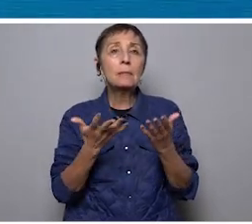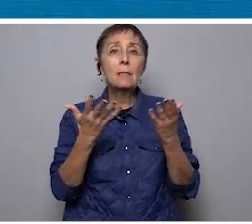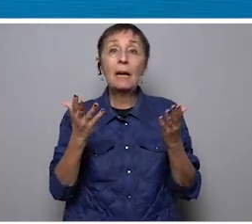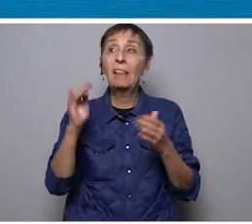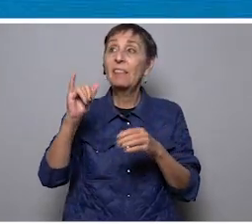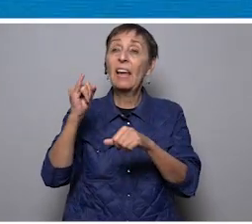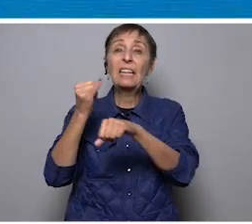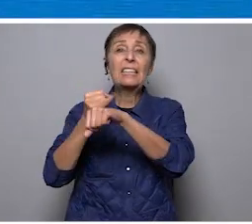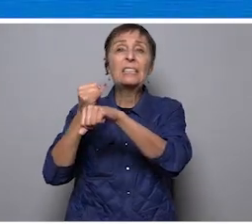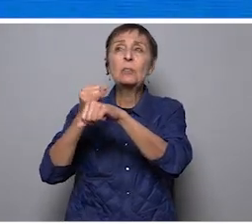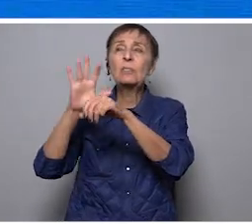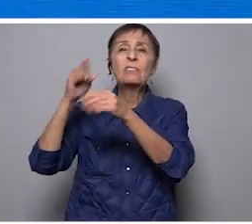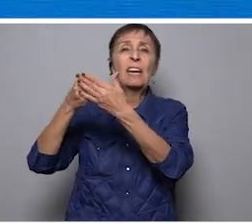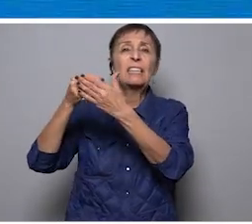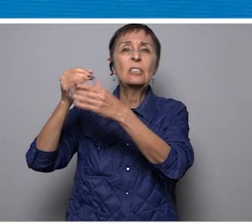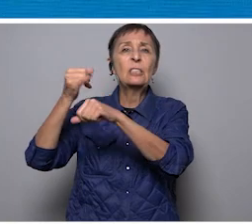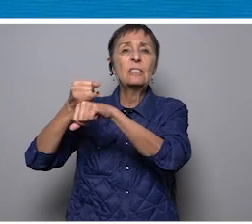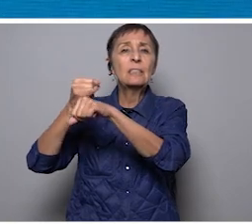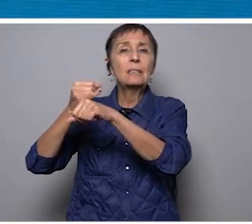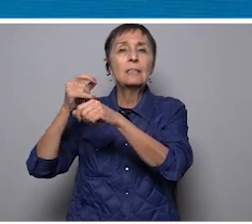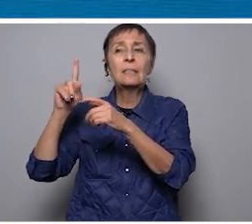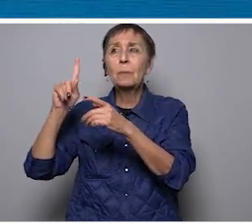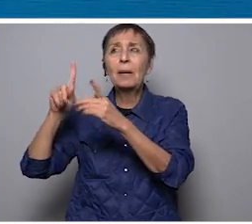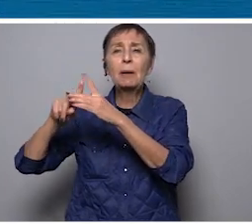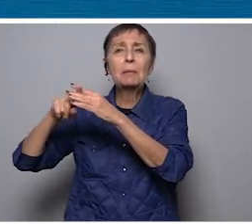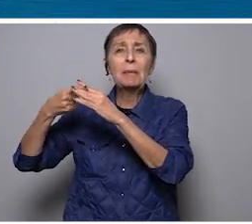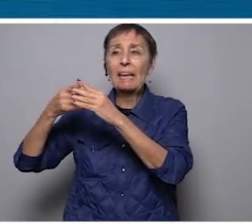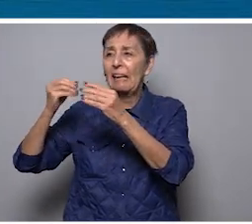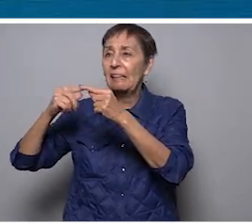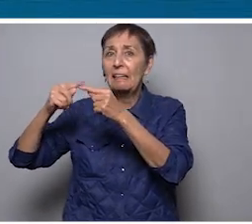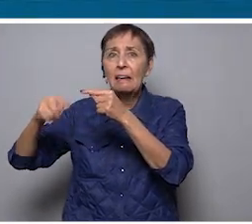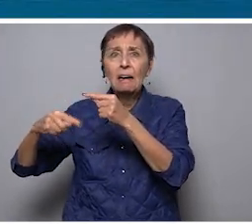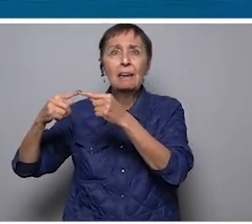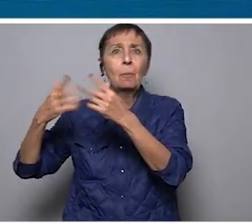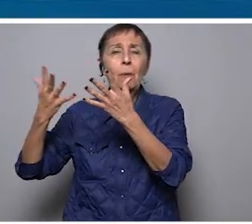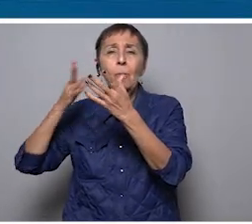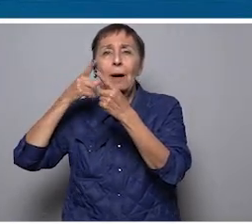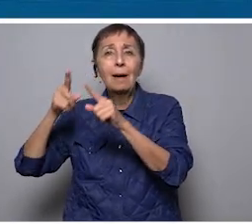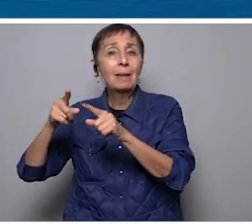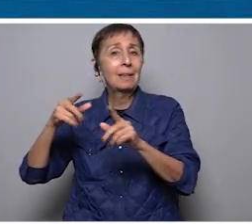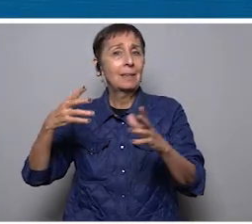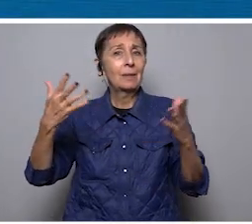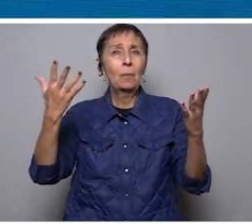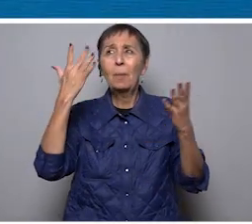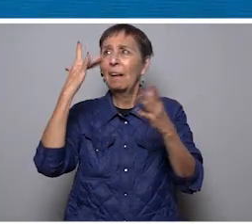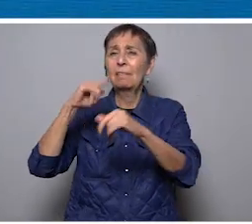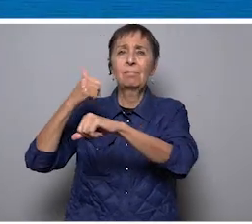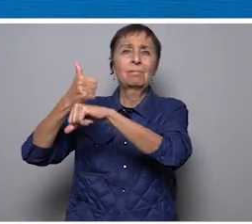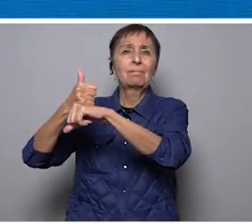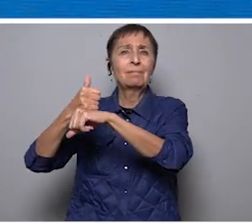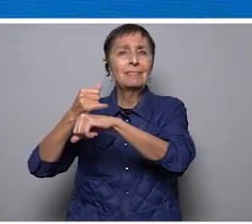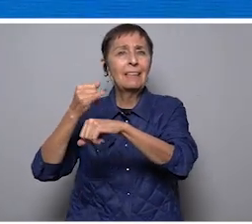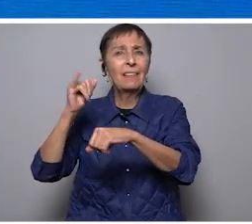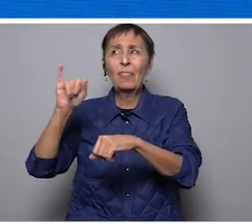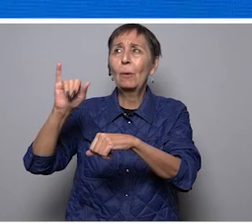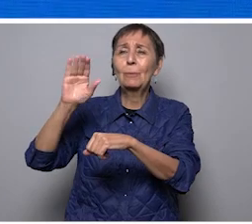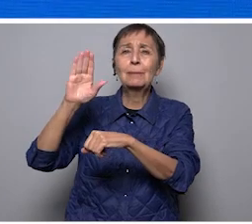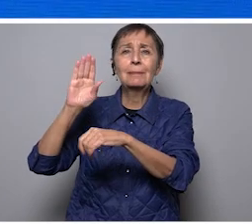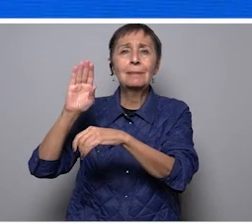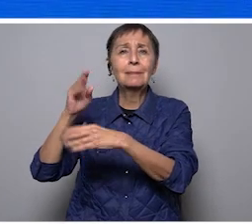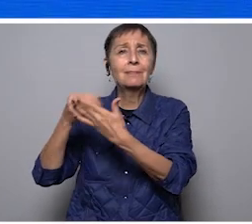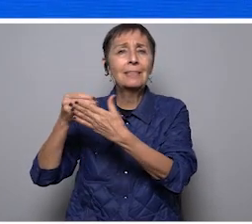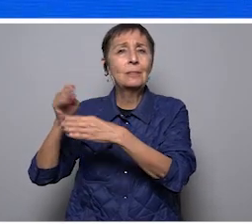instituciones para qué están nuestras instituciones miren Para nuestras instituciones el hacer